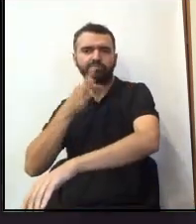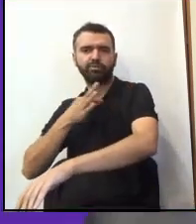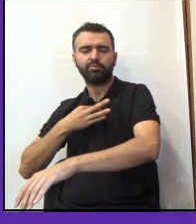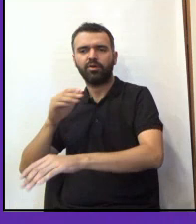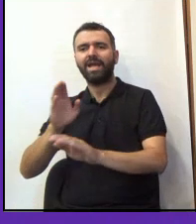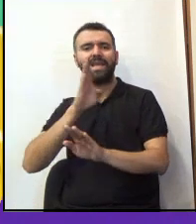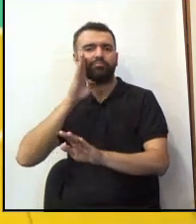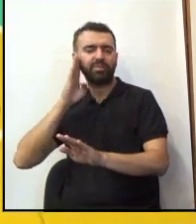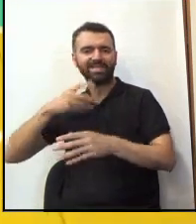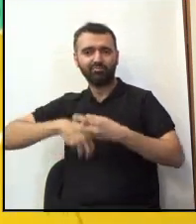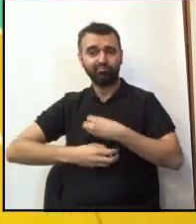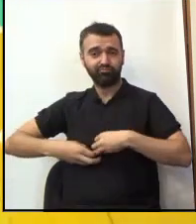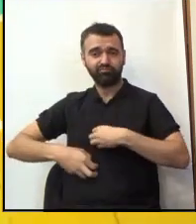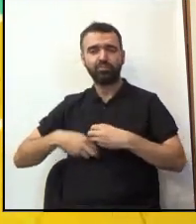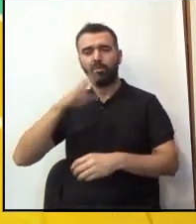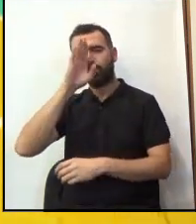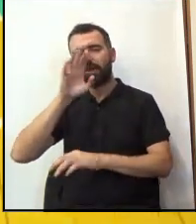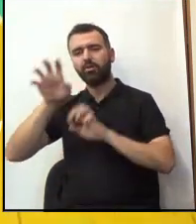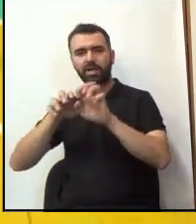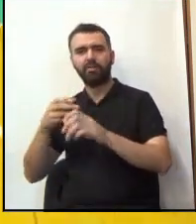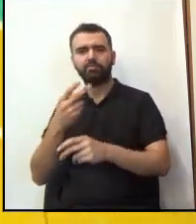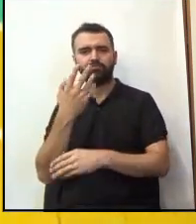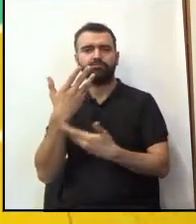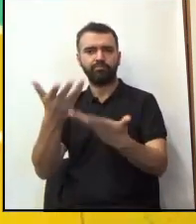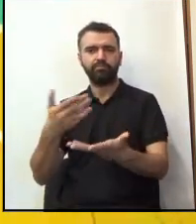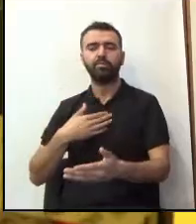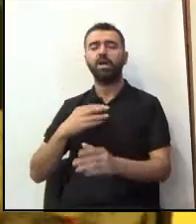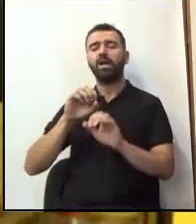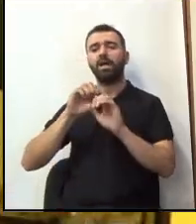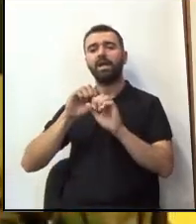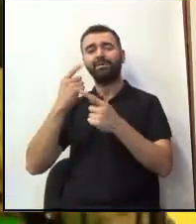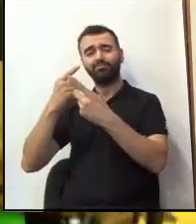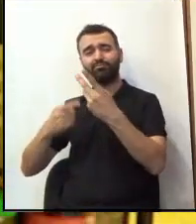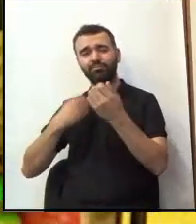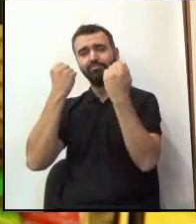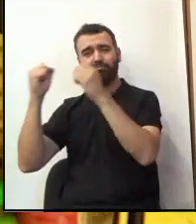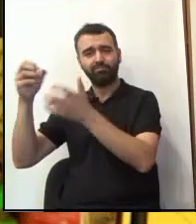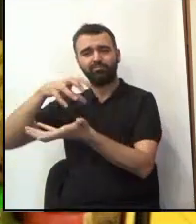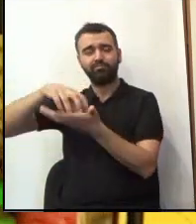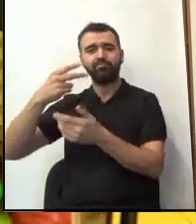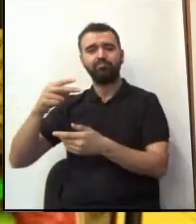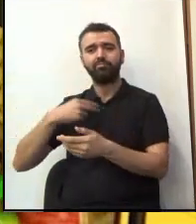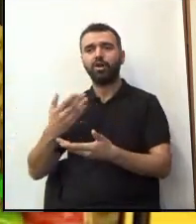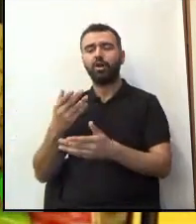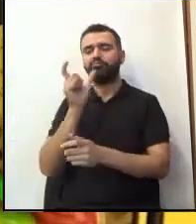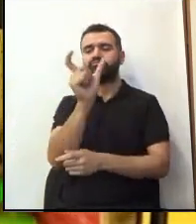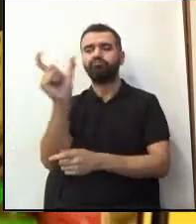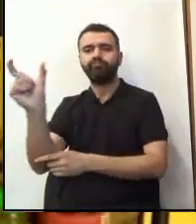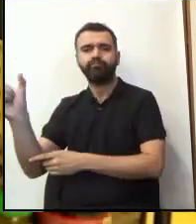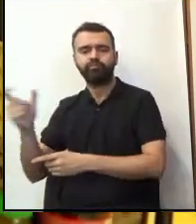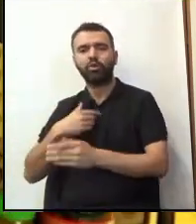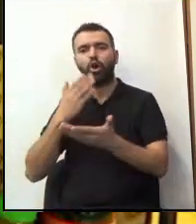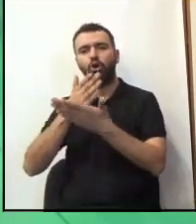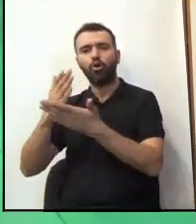y gatos. En el Polideportivo de Ñuñoa, el sábado 25 de febrero, se realizó la entrega masiva de las gift cards escolar y